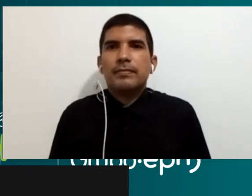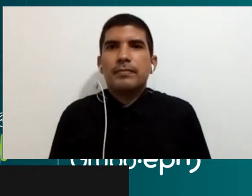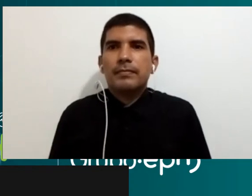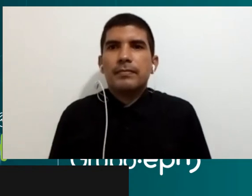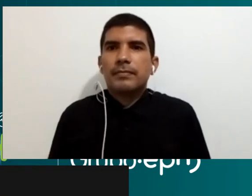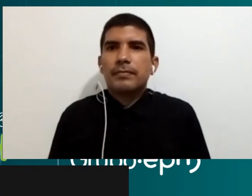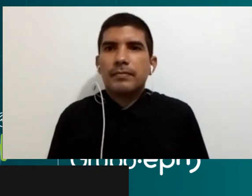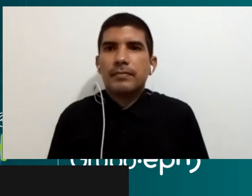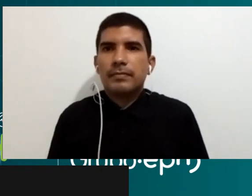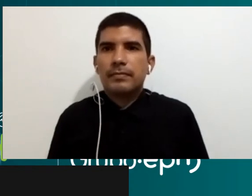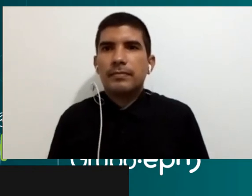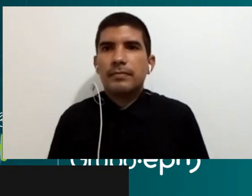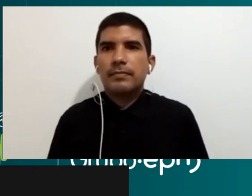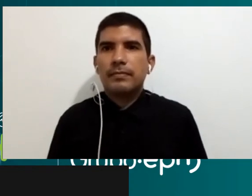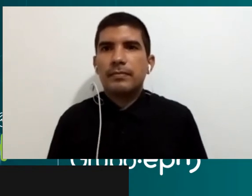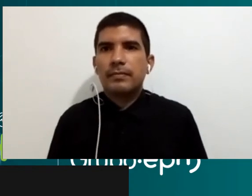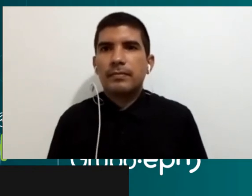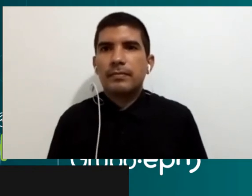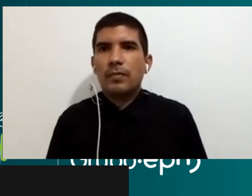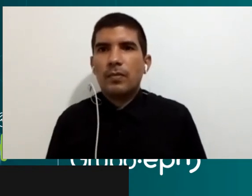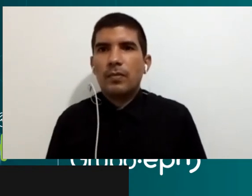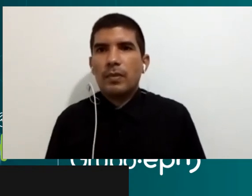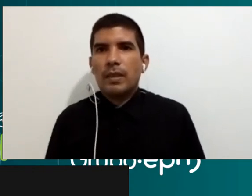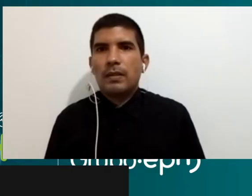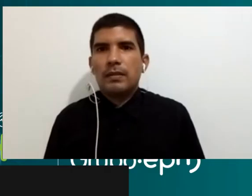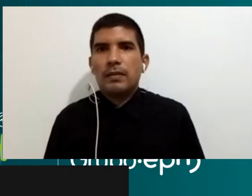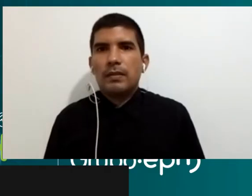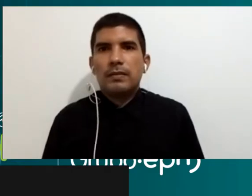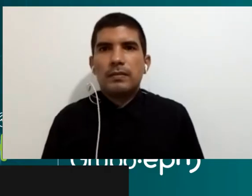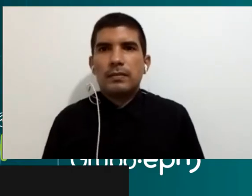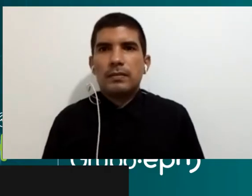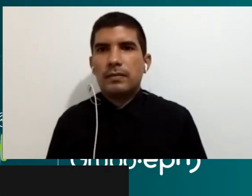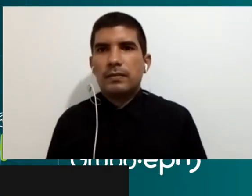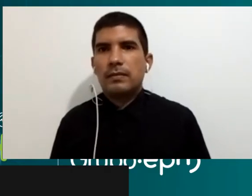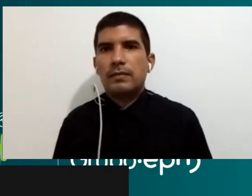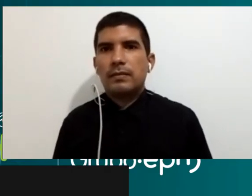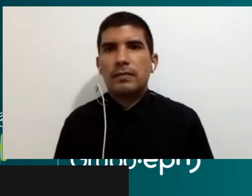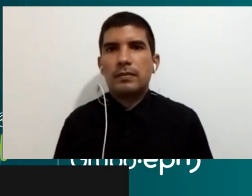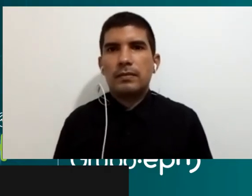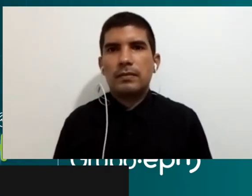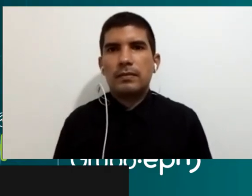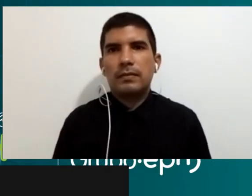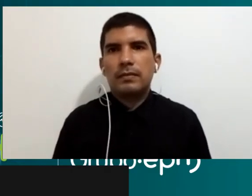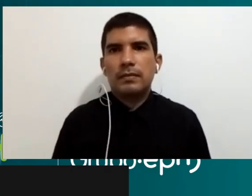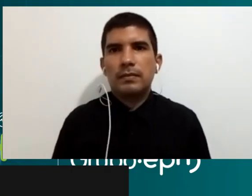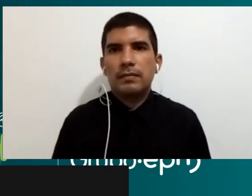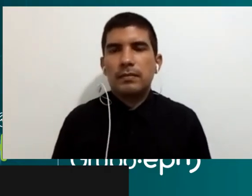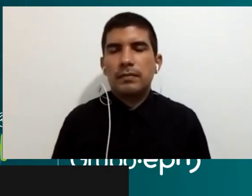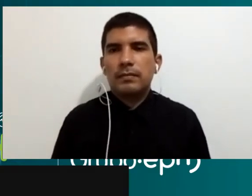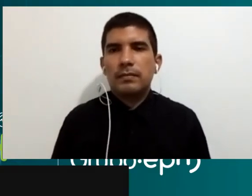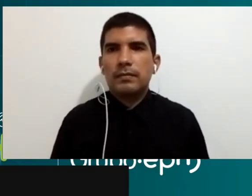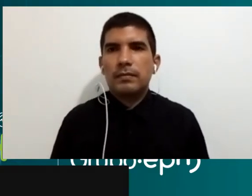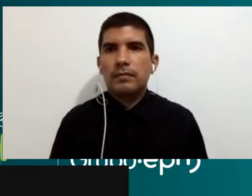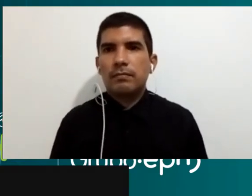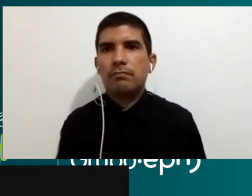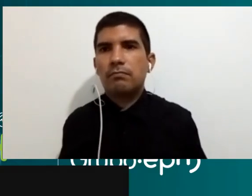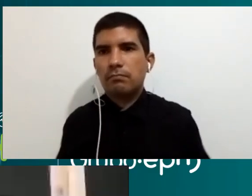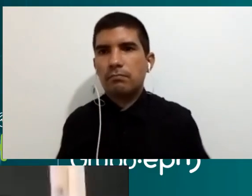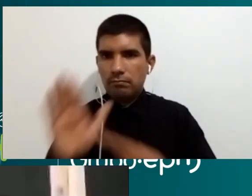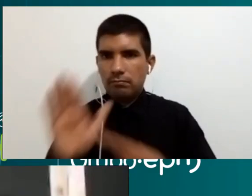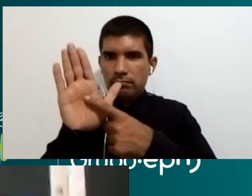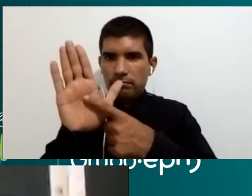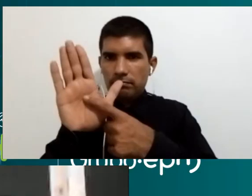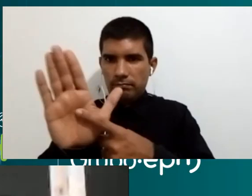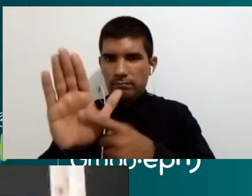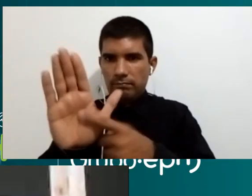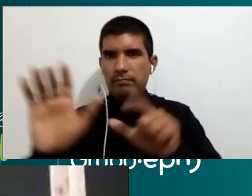compartir, porque yo sí quiero que le dediquemos un tiempito a esto. Aquí está.